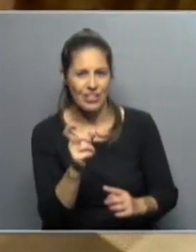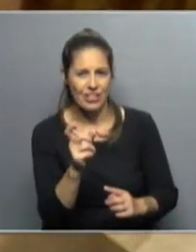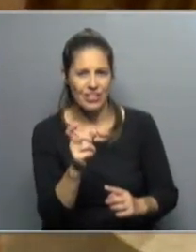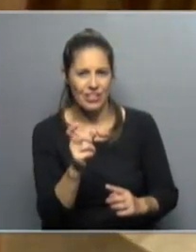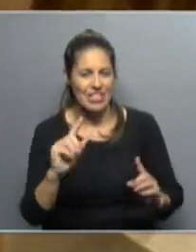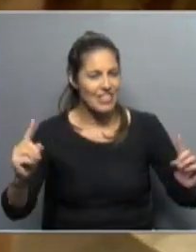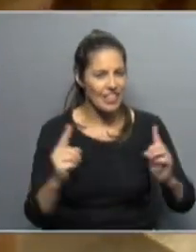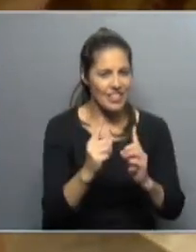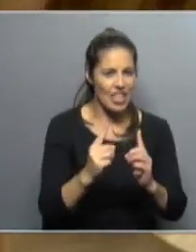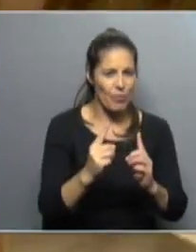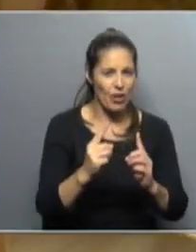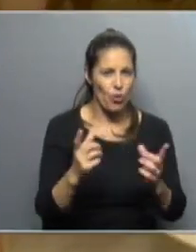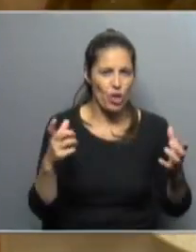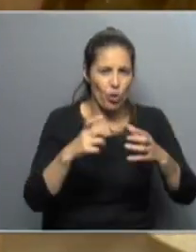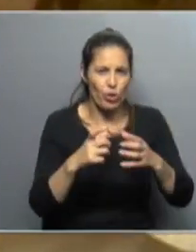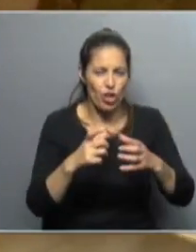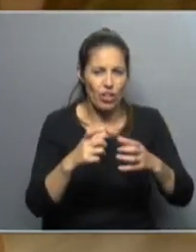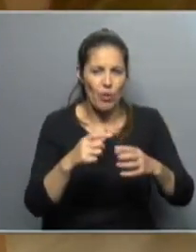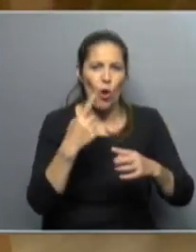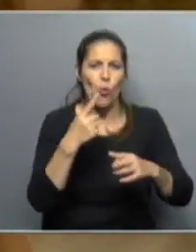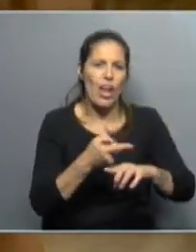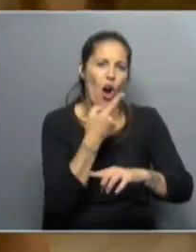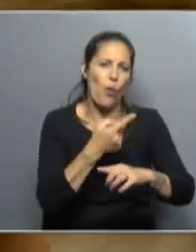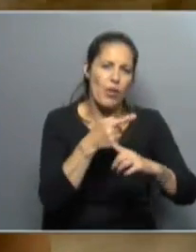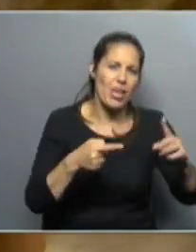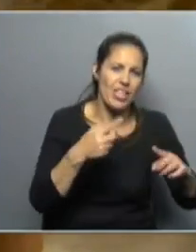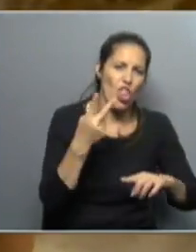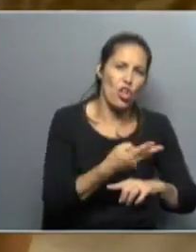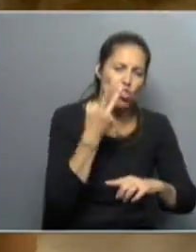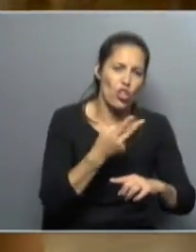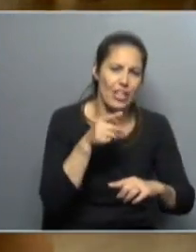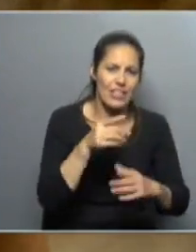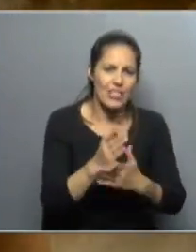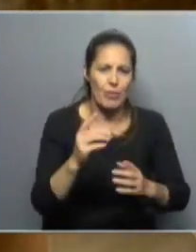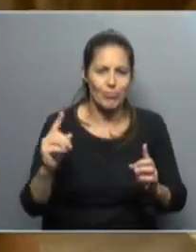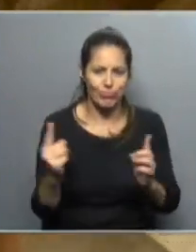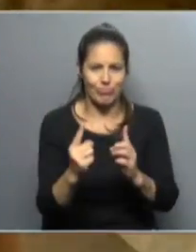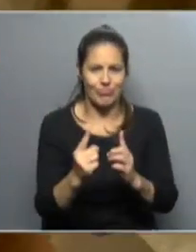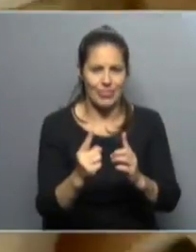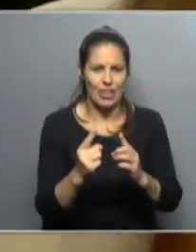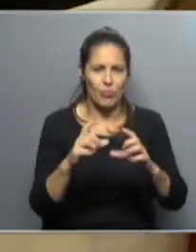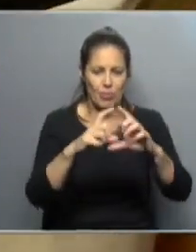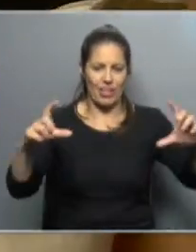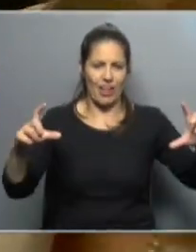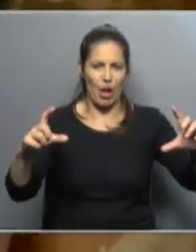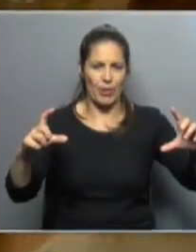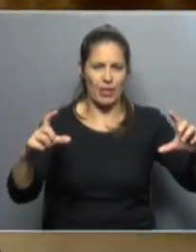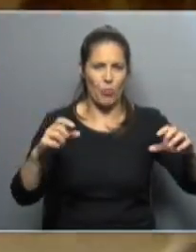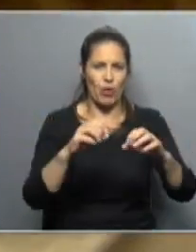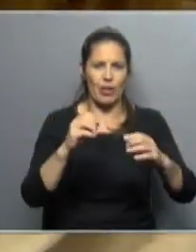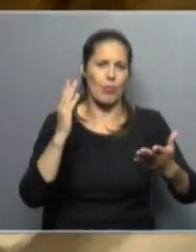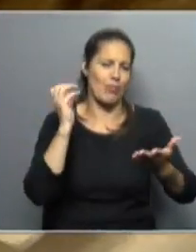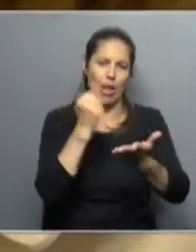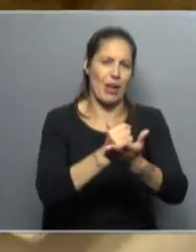digamos, sintetizaba una reunión que había durado una hora y media, dos horas. Yo le decía en el funebrero, porque siempre le ponía la lápida a la discusión en el